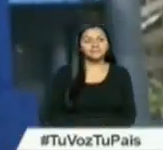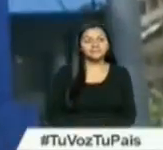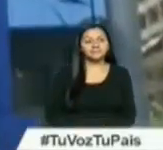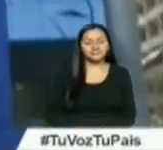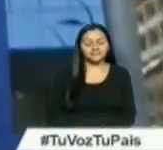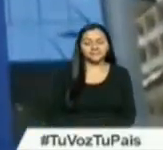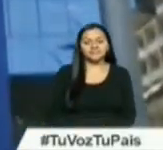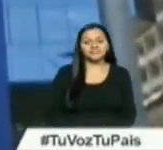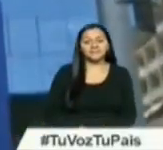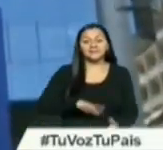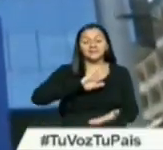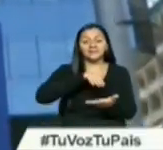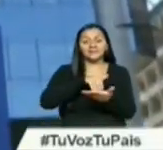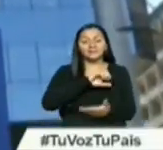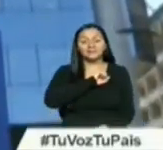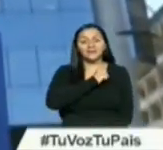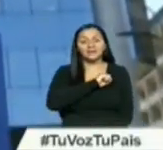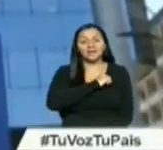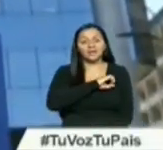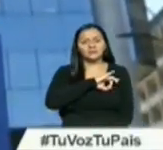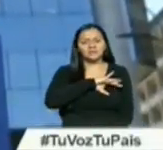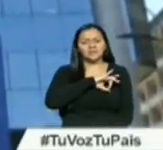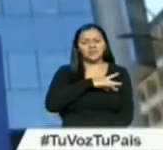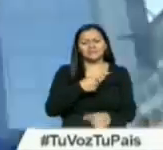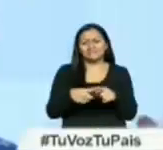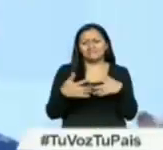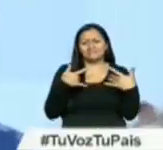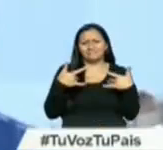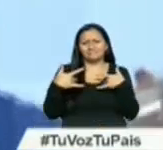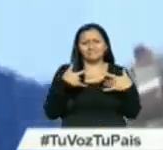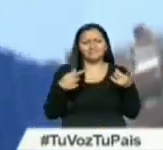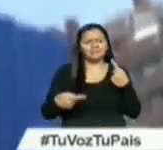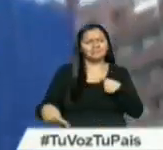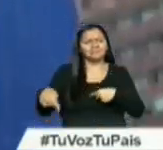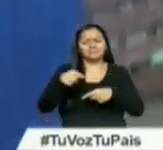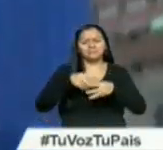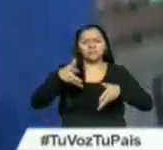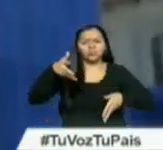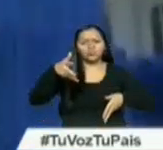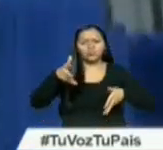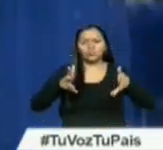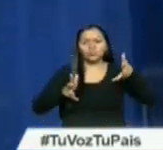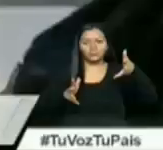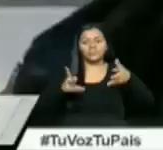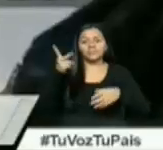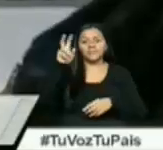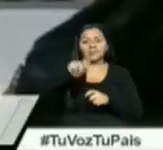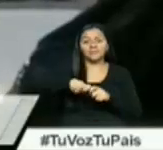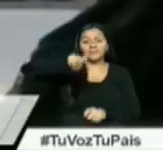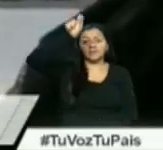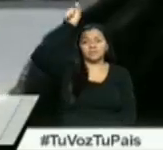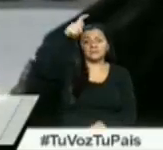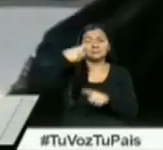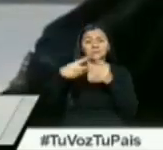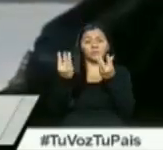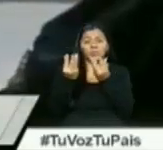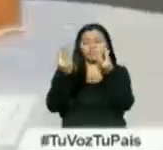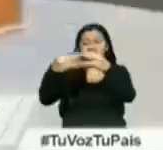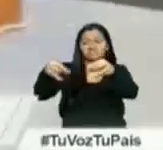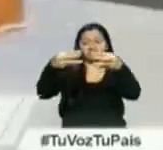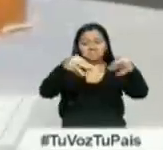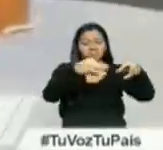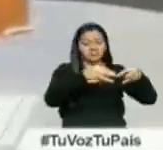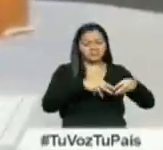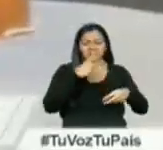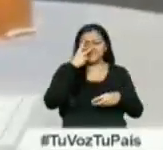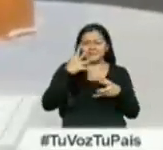El centro de Santiago de Chile fue invadido artísticamente por un colosal robot de 20 metros de alto y una docena de huevos fritos gigantes